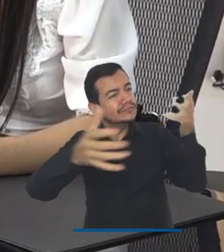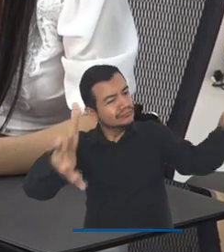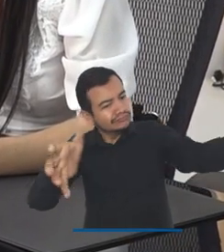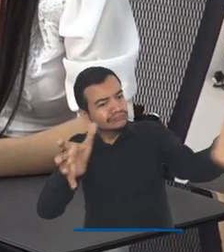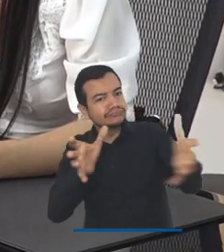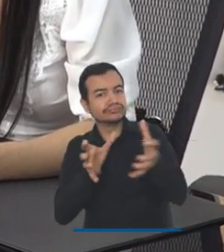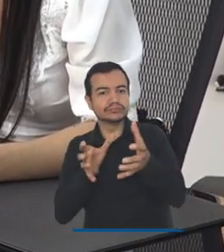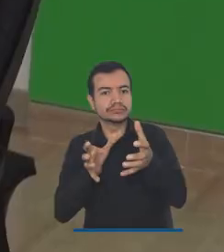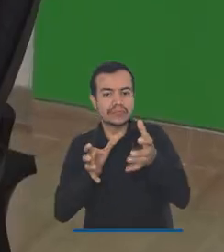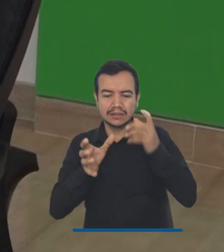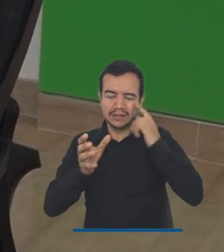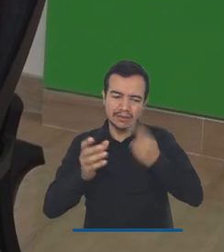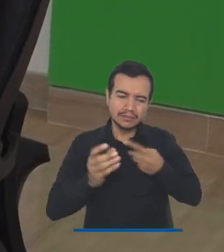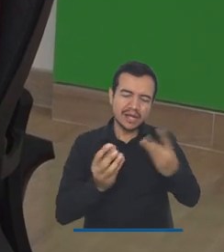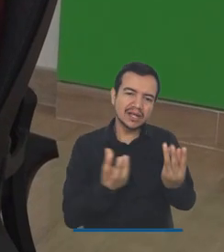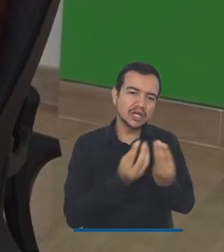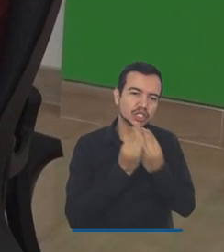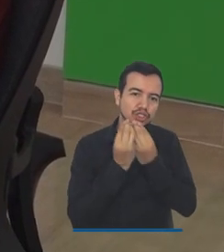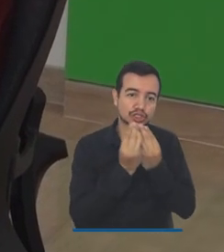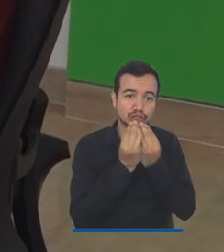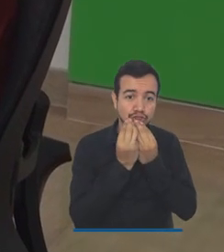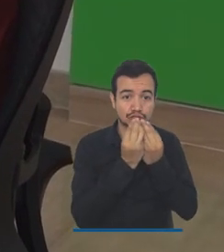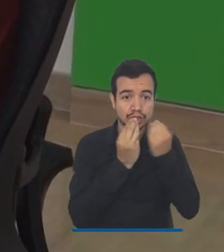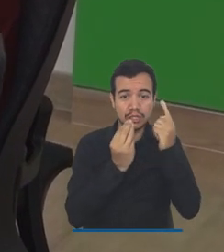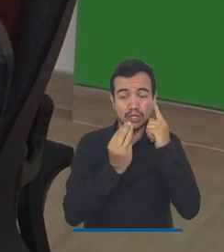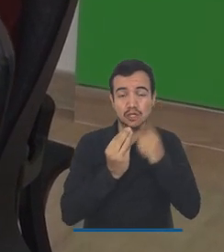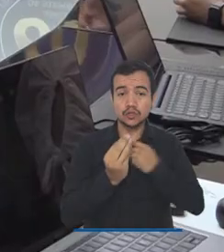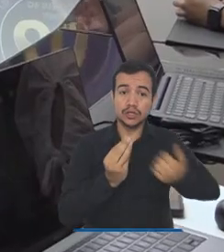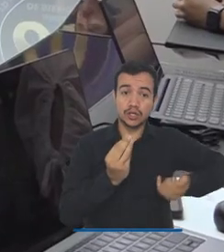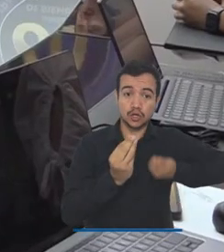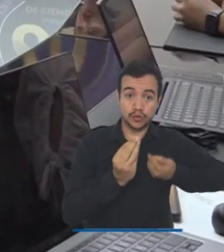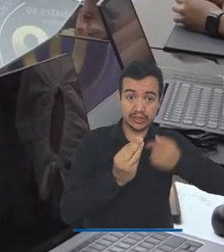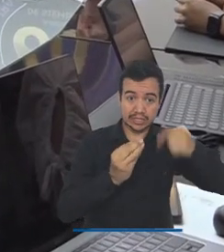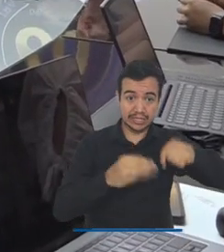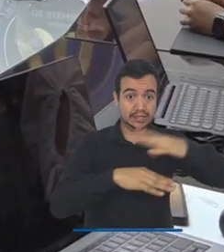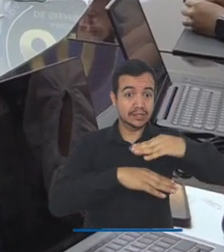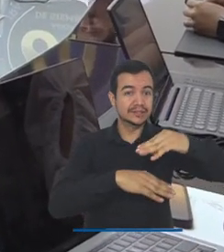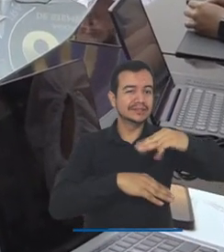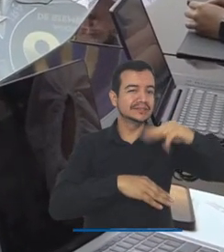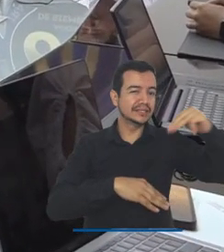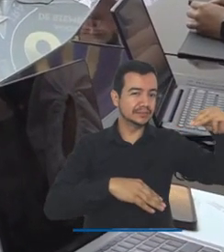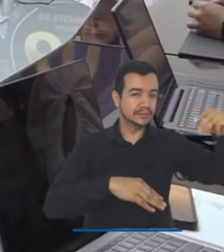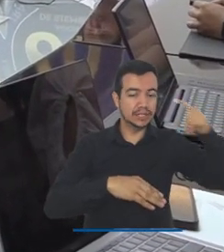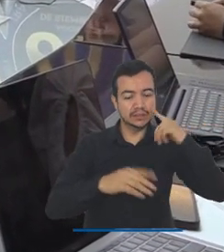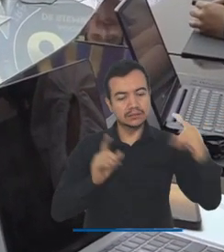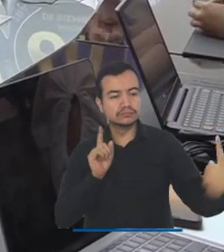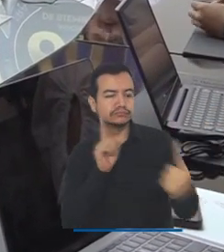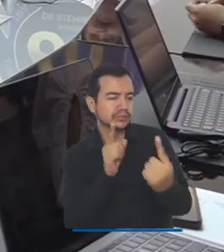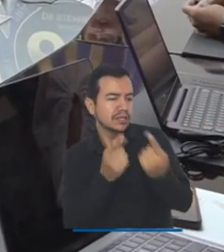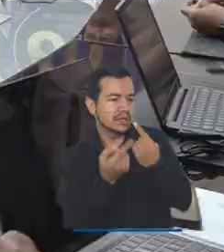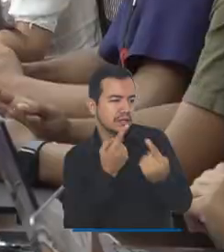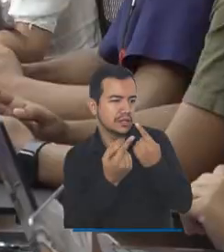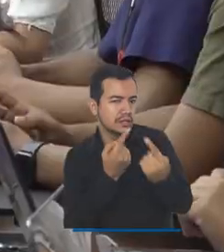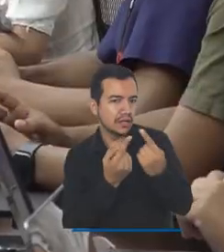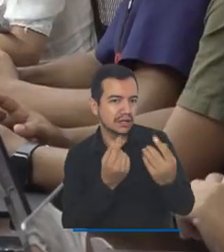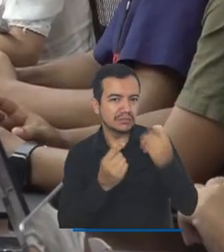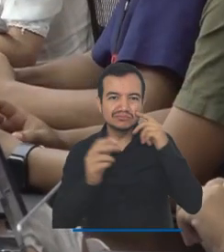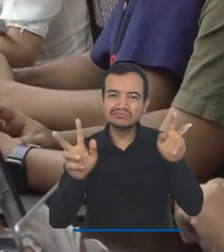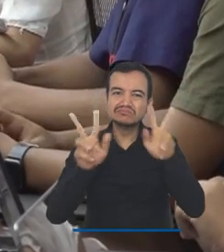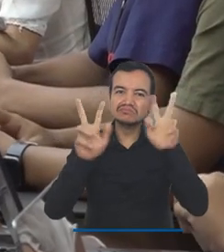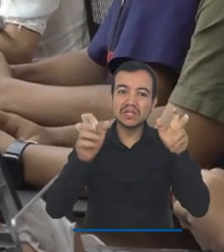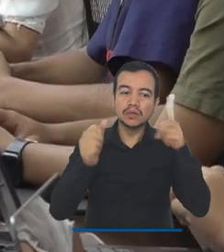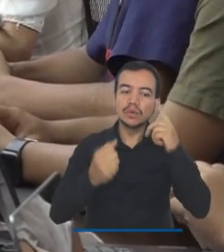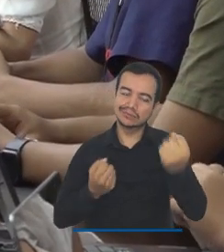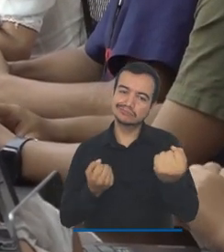con la Junta Directiva del Consejo de Juventudes del departamento y sostener con ellos una reunión en la que se consolidó ese apoyo que